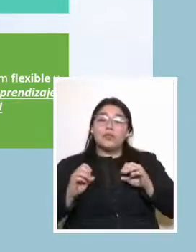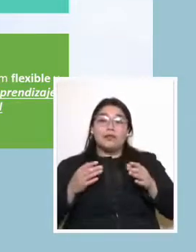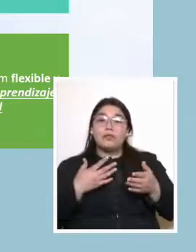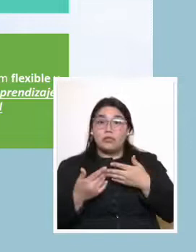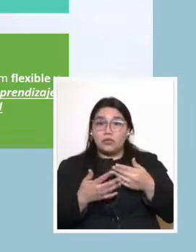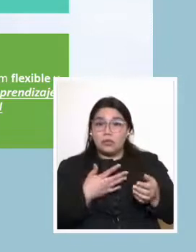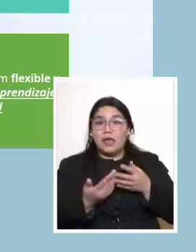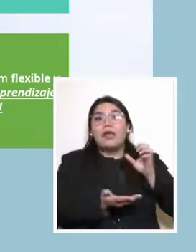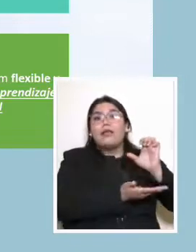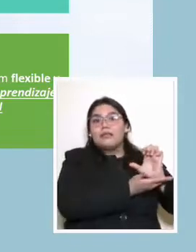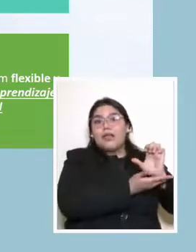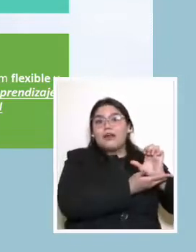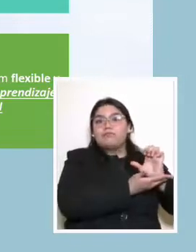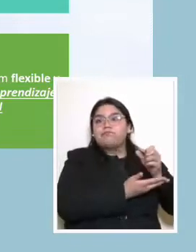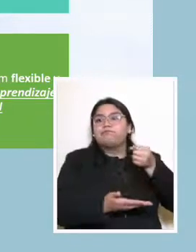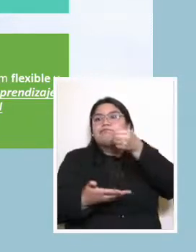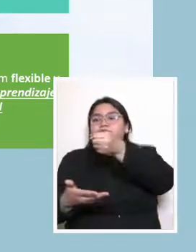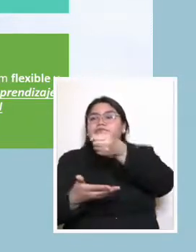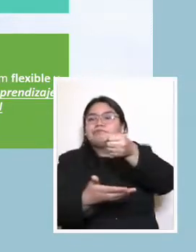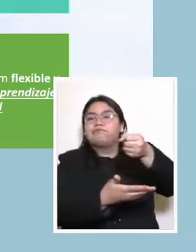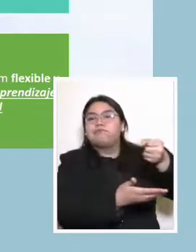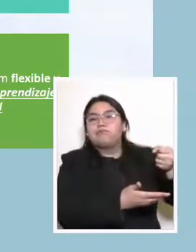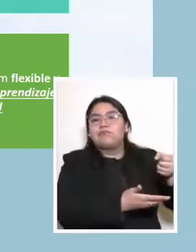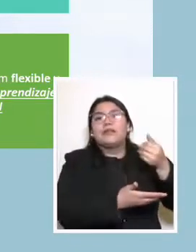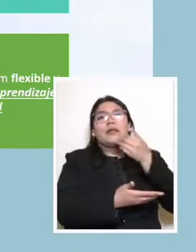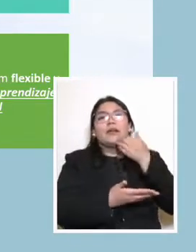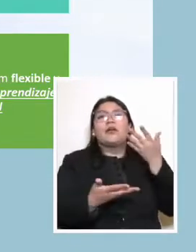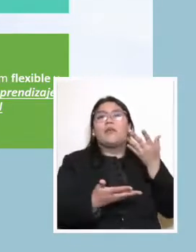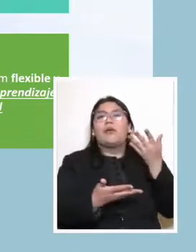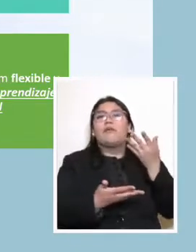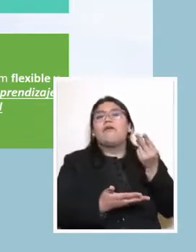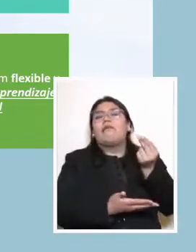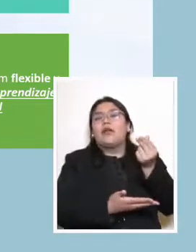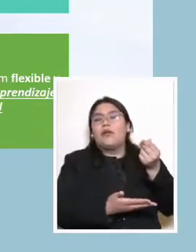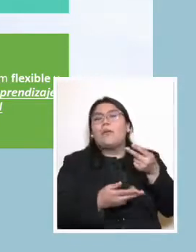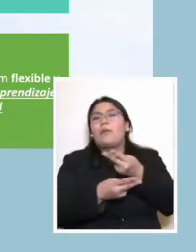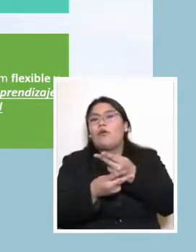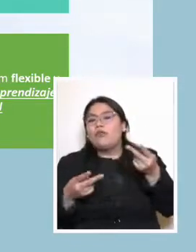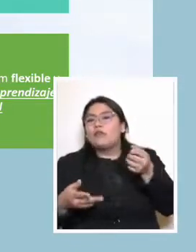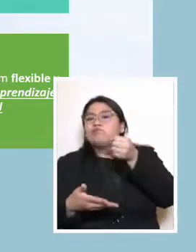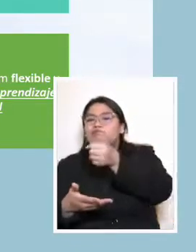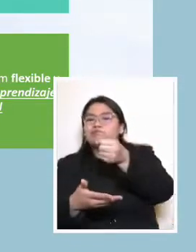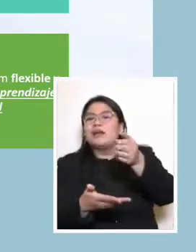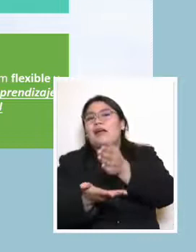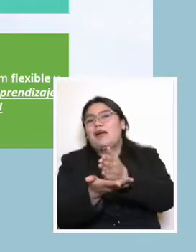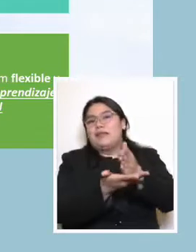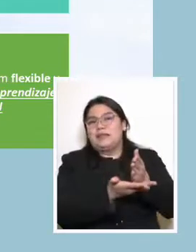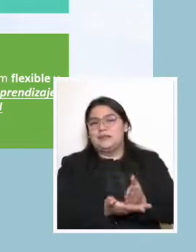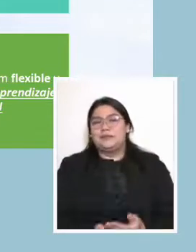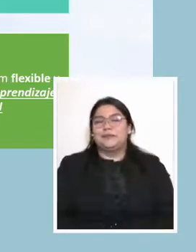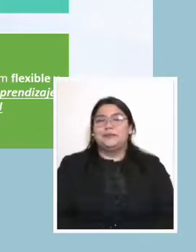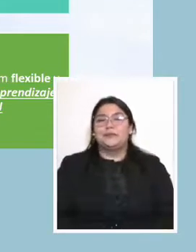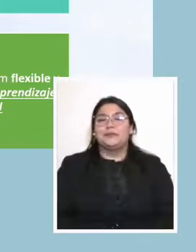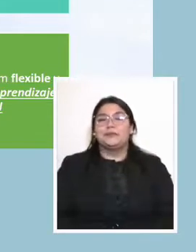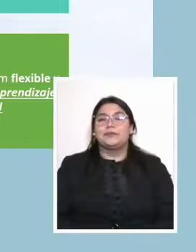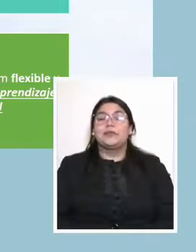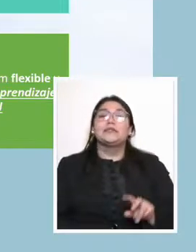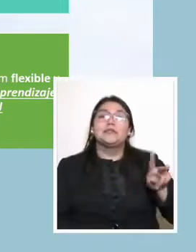le otorgamos valor público a la tarea, ¿no es cierto?, que ejerce el Estado en cada uno de los establecimientos. En segundo lugar,